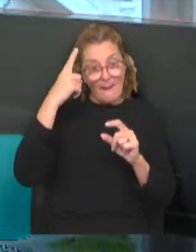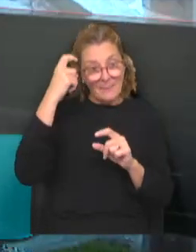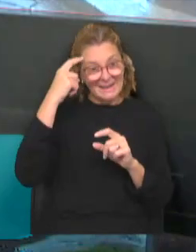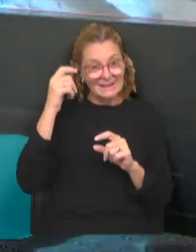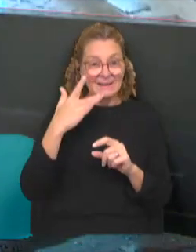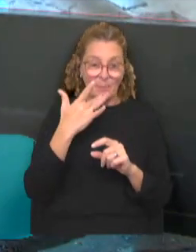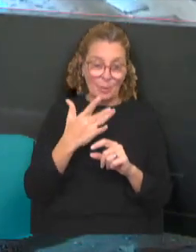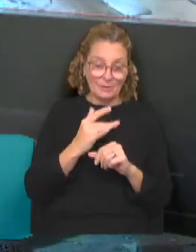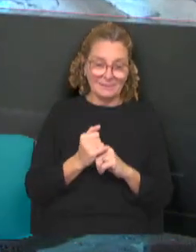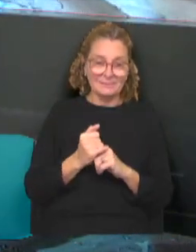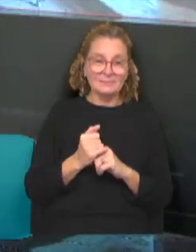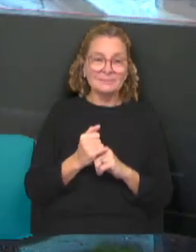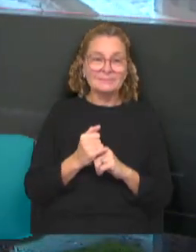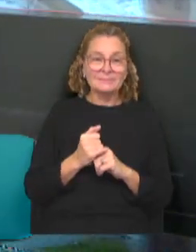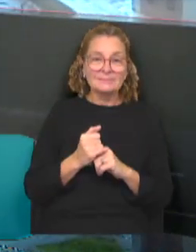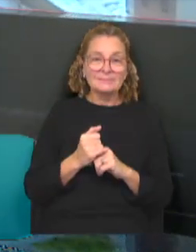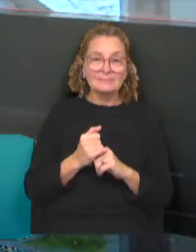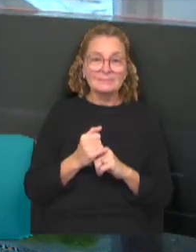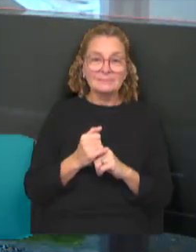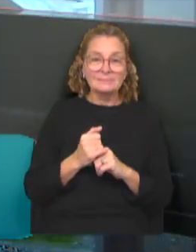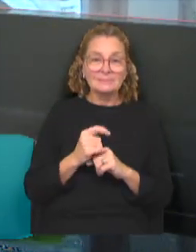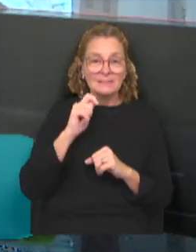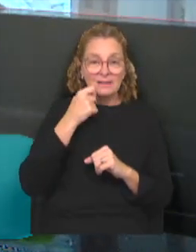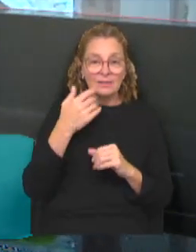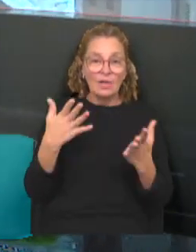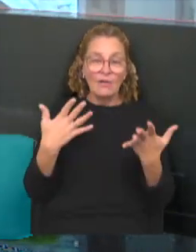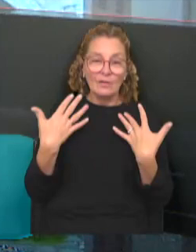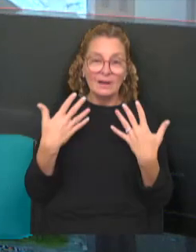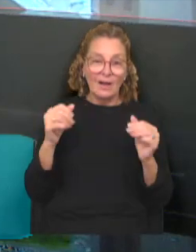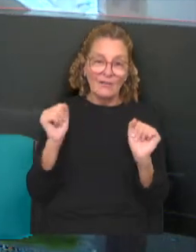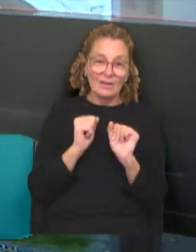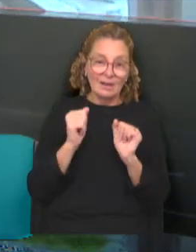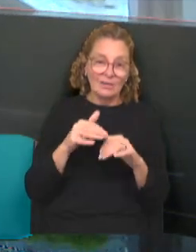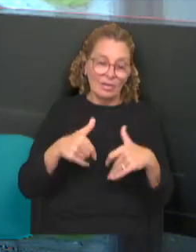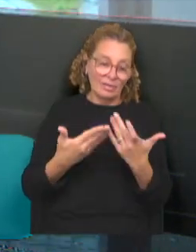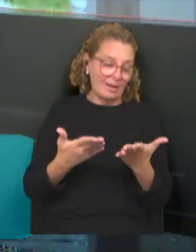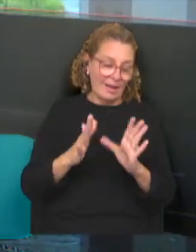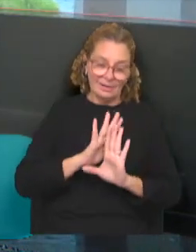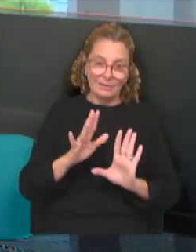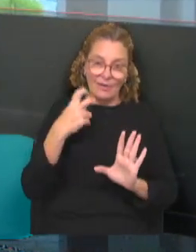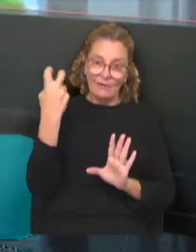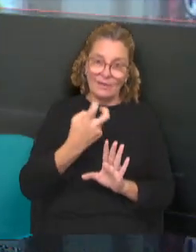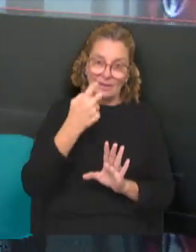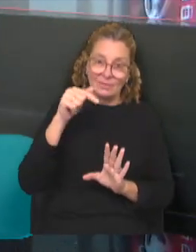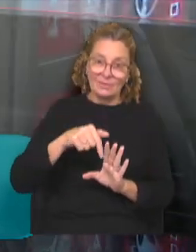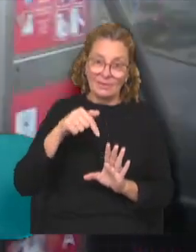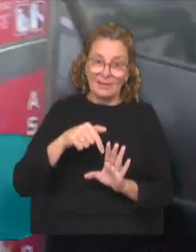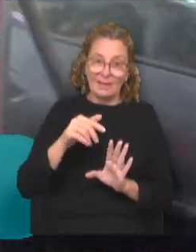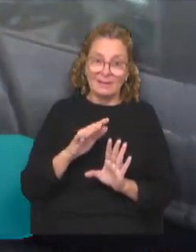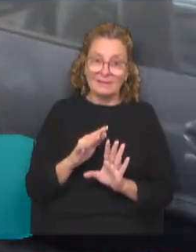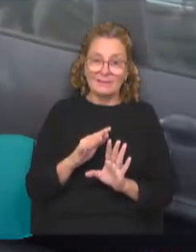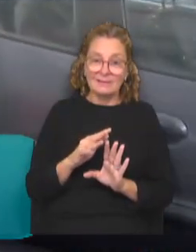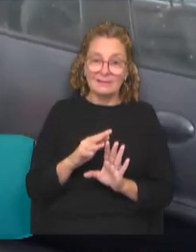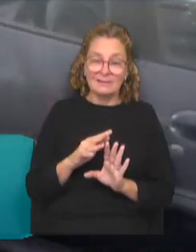realmente. Impresionante. Debe estar lindo, en verano sobre todo, en invierno te la regalo, claro, con el viento que hay acá.